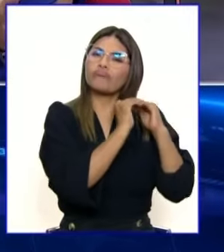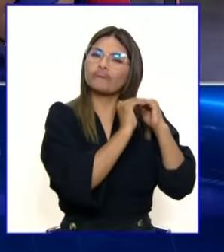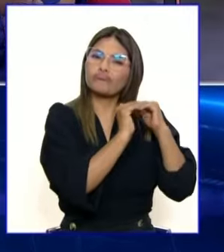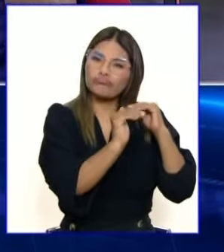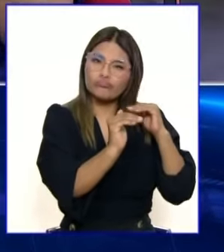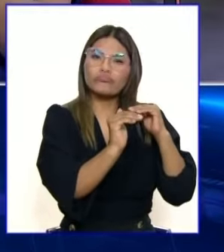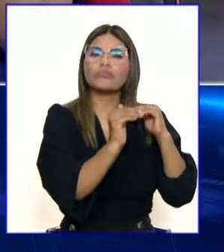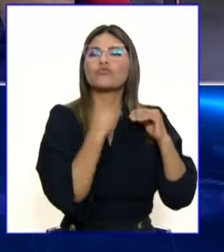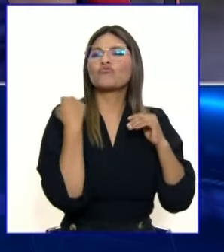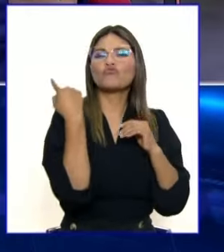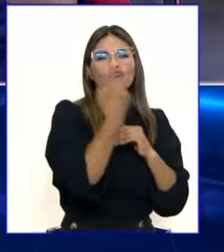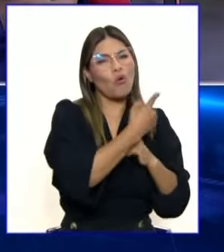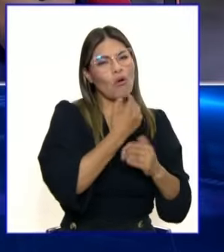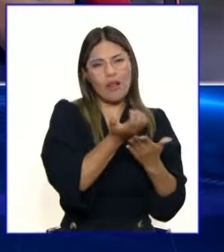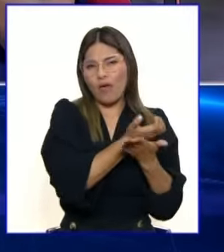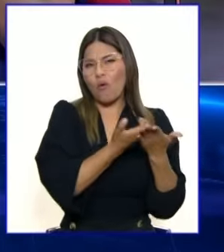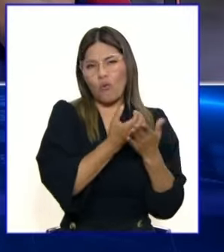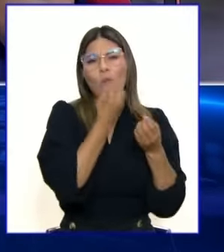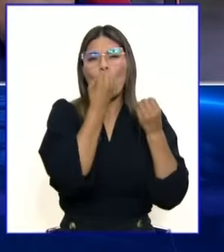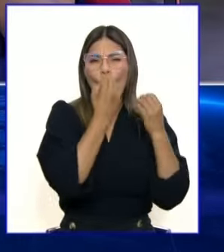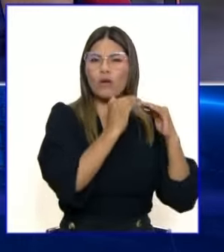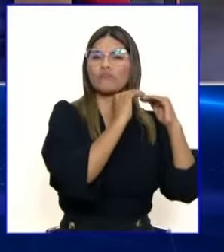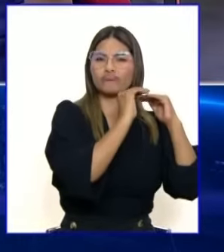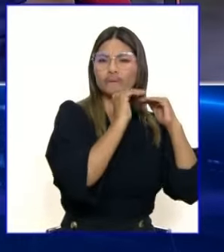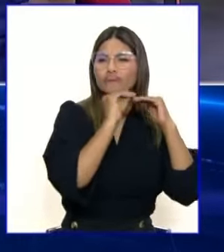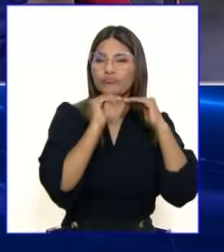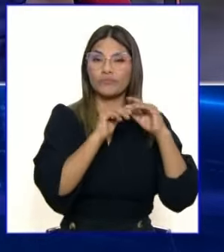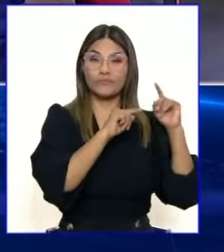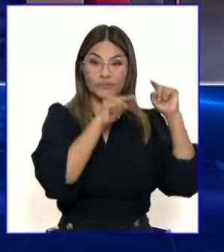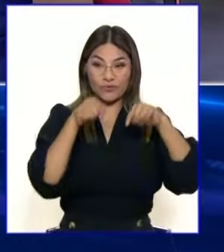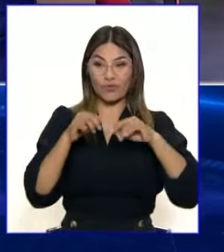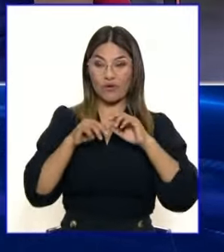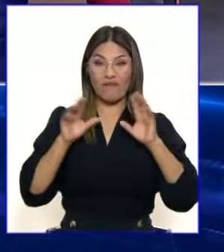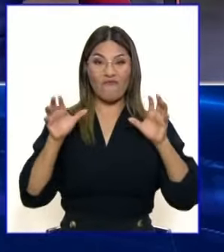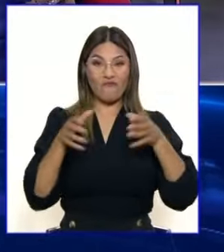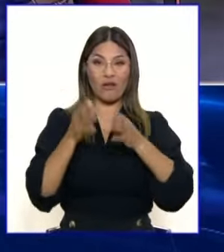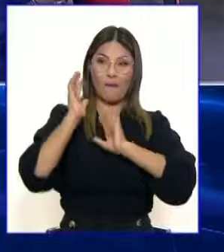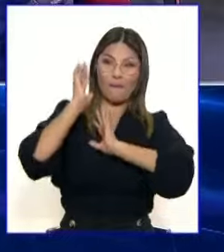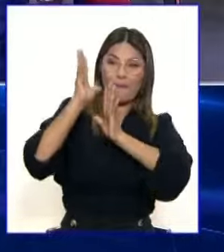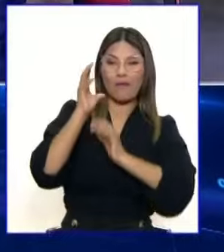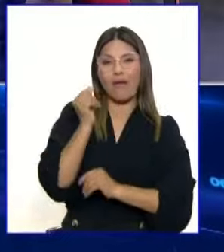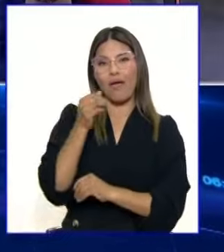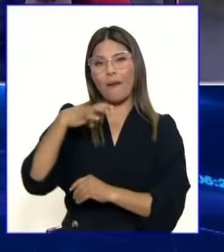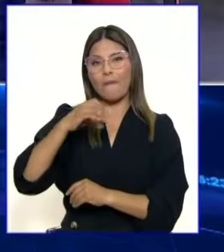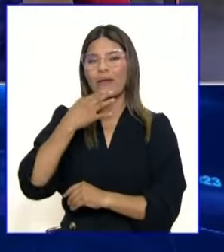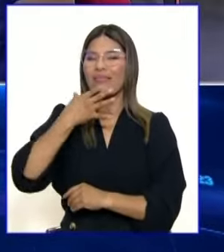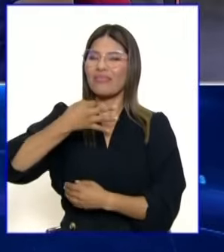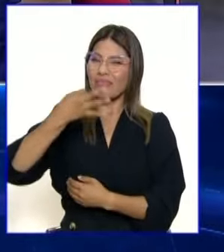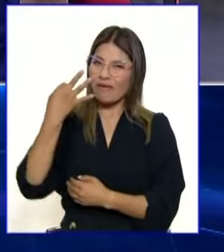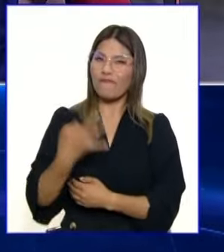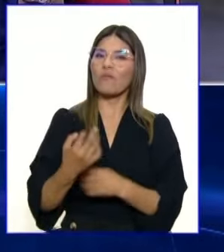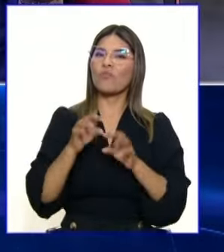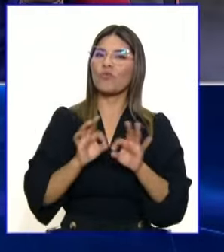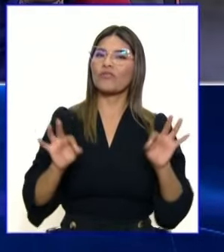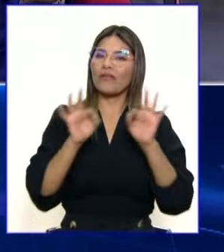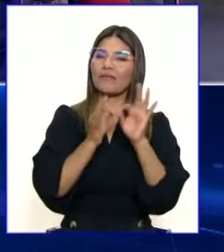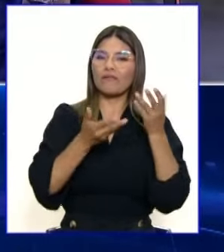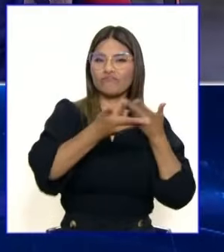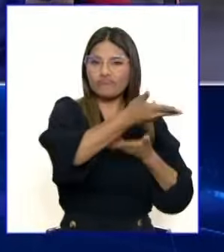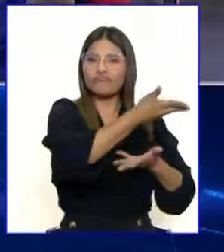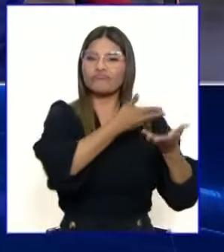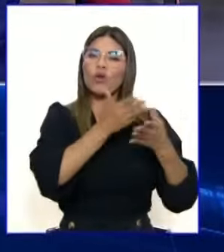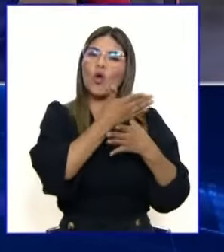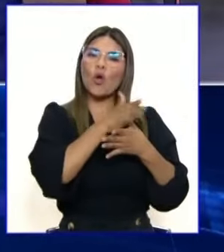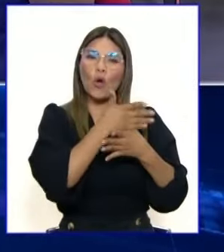la otra economía, en todas las economías. Y este foro de APEC realmente es un foro de valores compartidos.